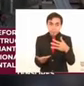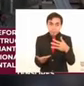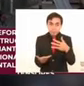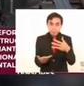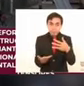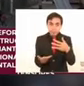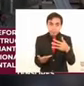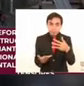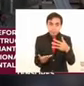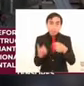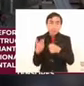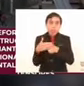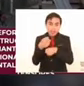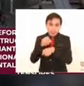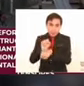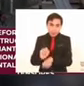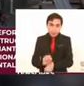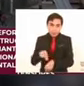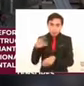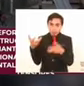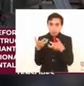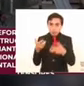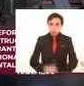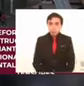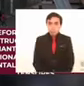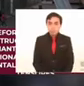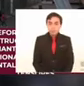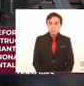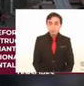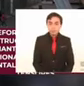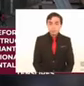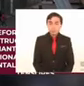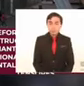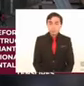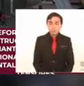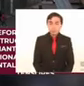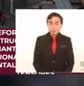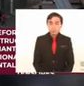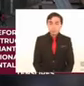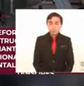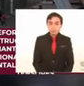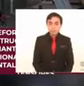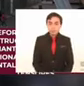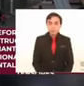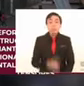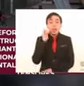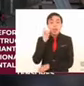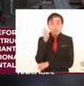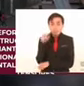cabo en las siguientes semanas, y tenemos la expectativa de que a finales de enero